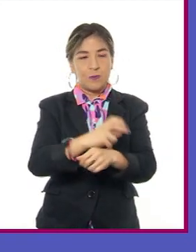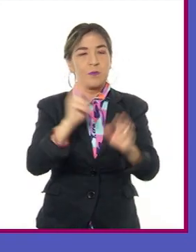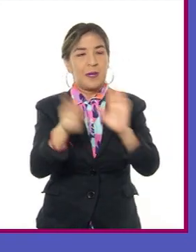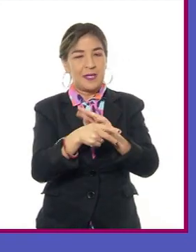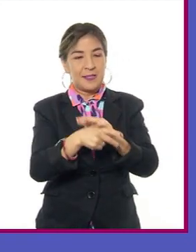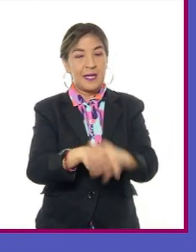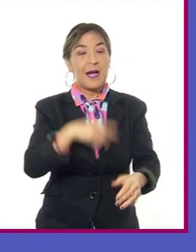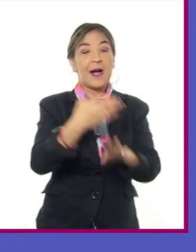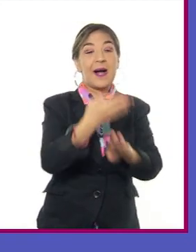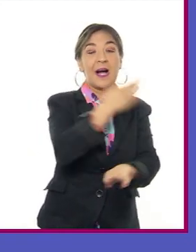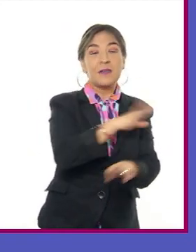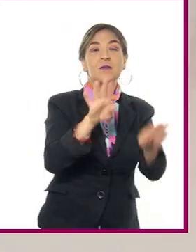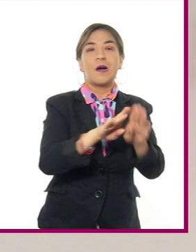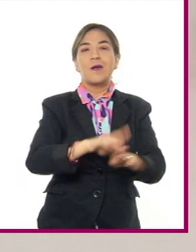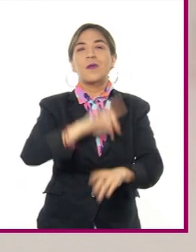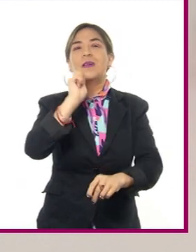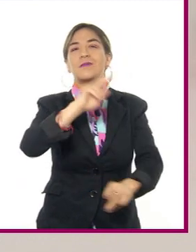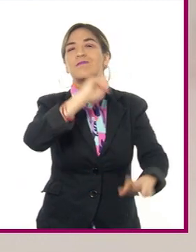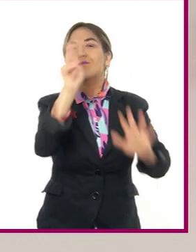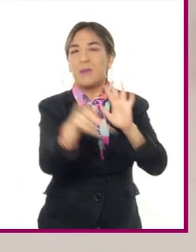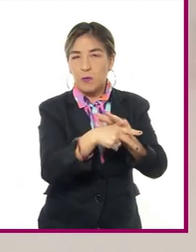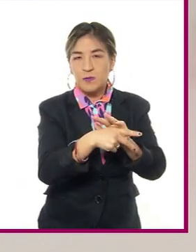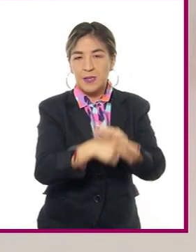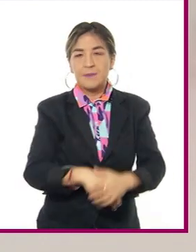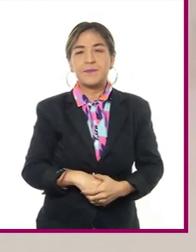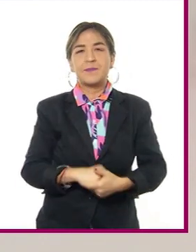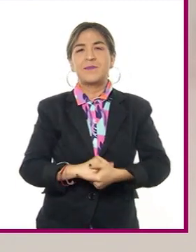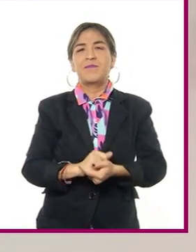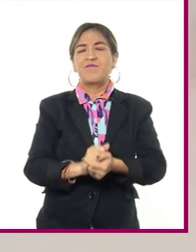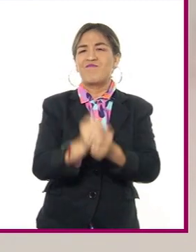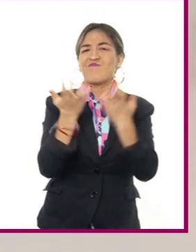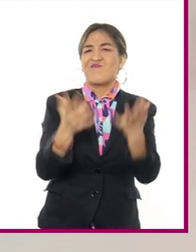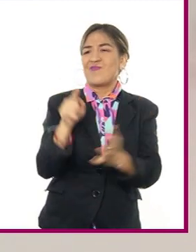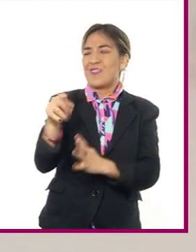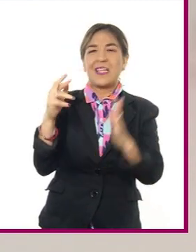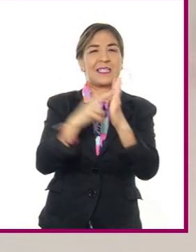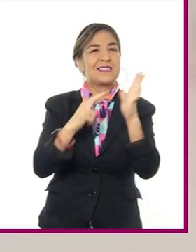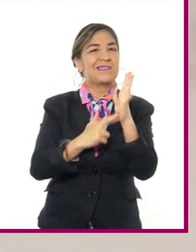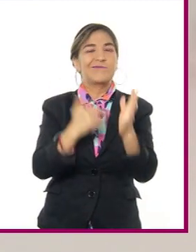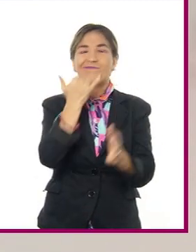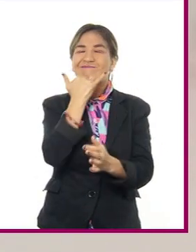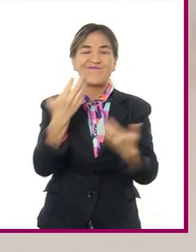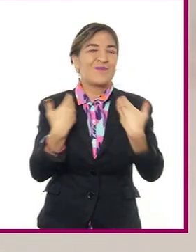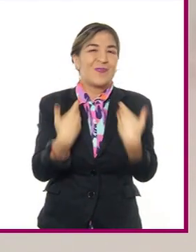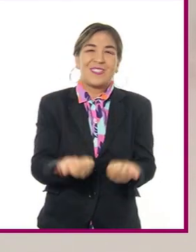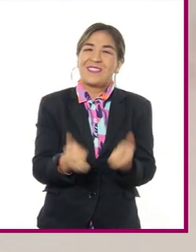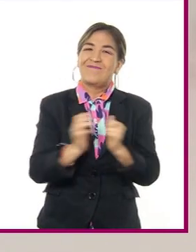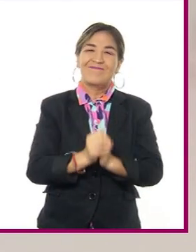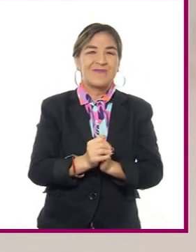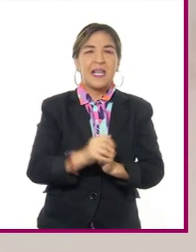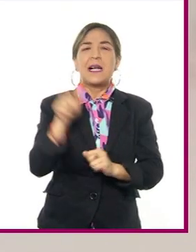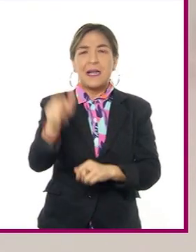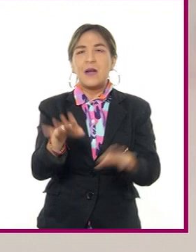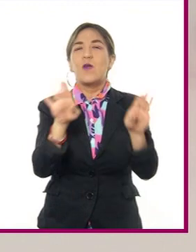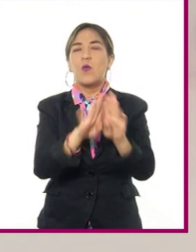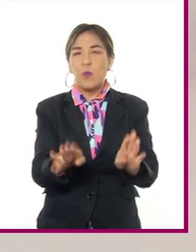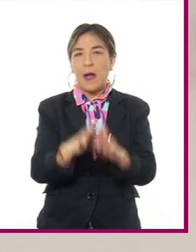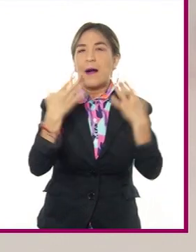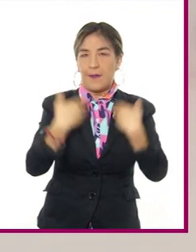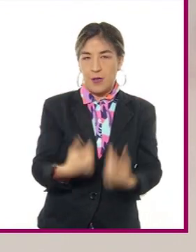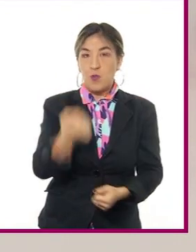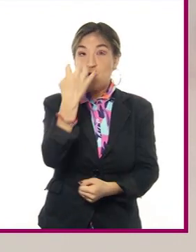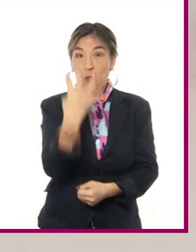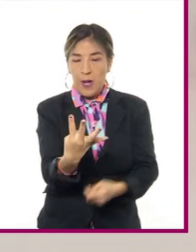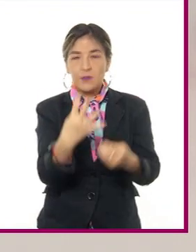antes de cada prórroga. Profesor, esta regla no la entiendo muy bien. Me queda claro que existen 4